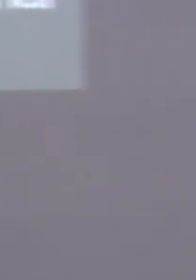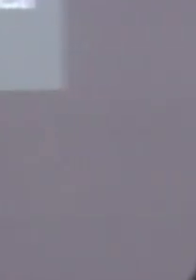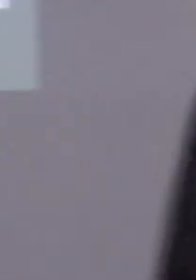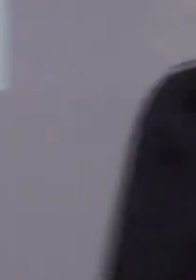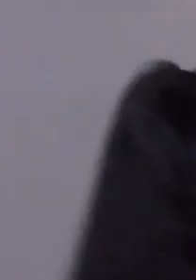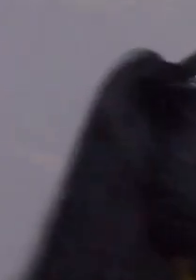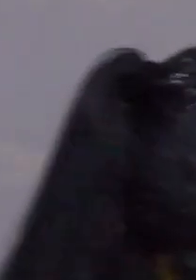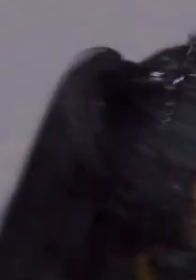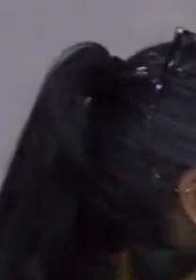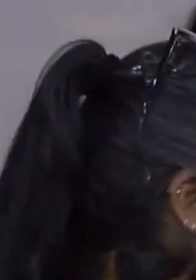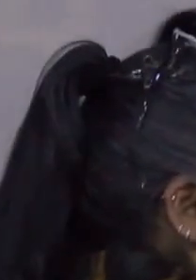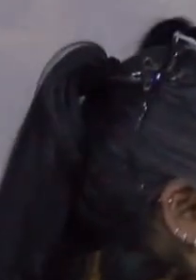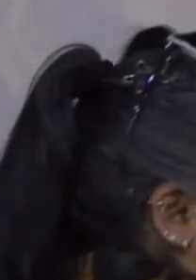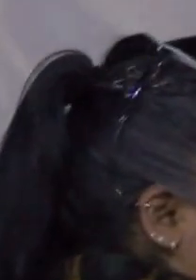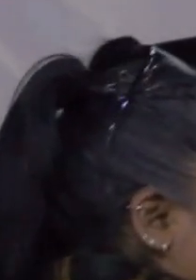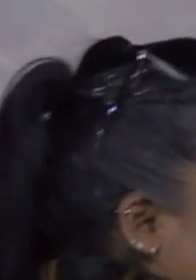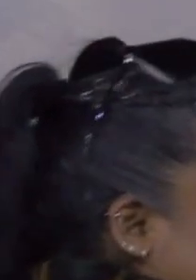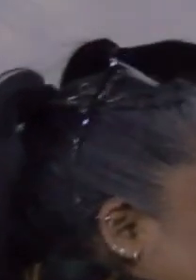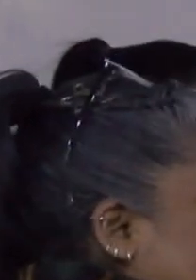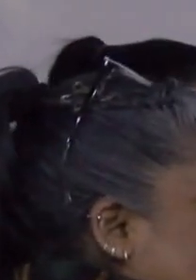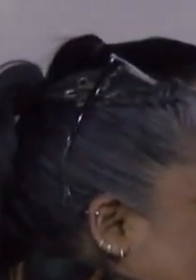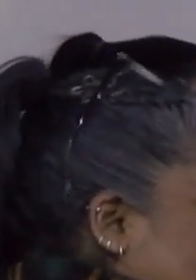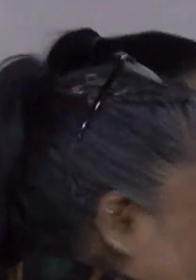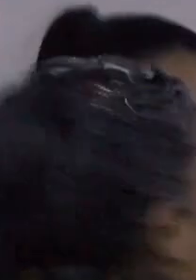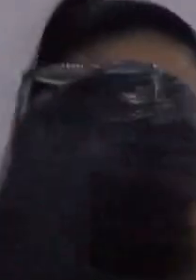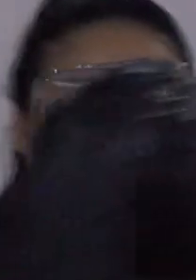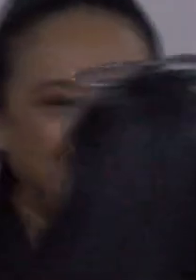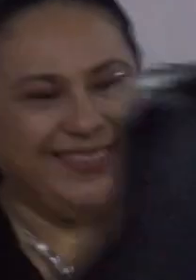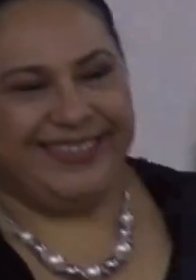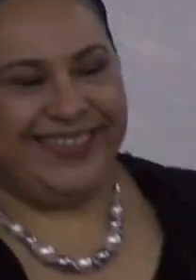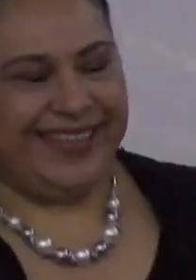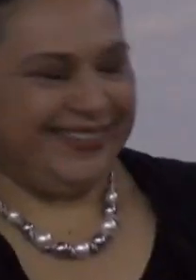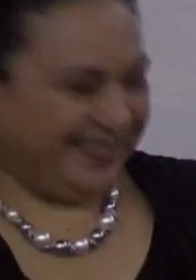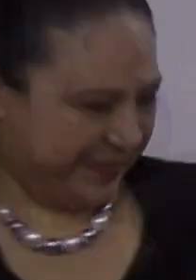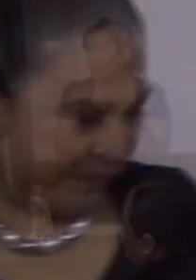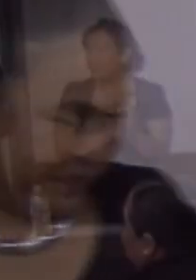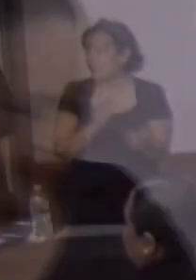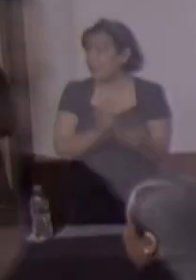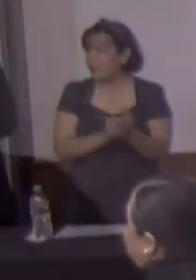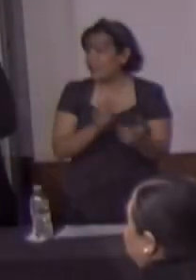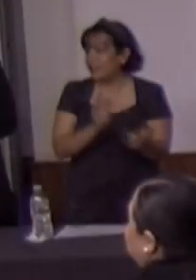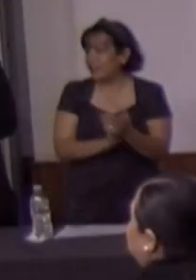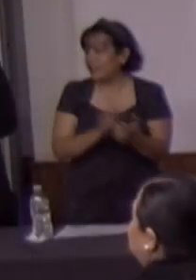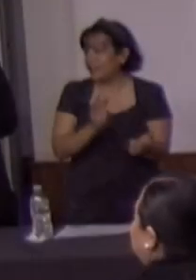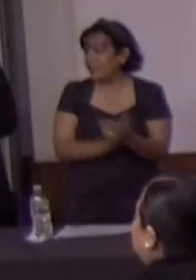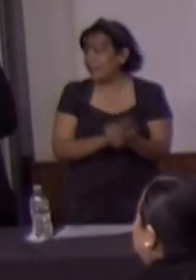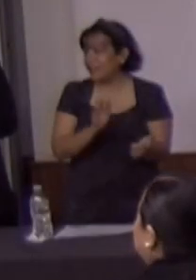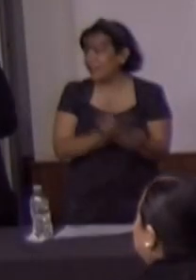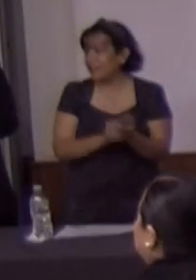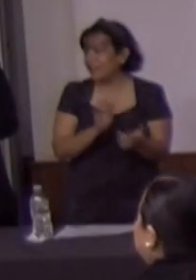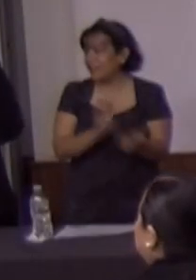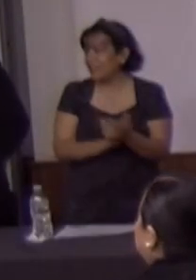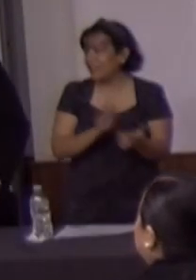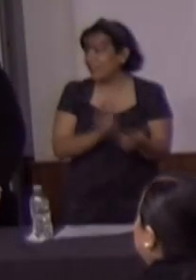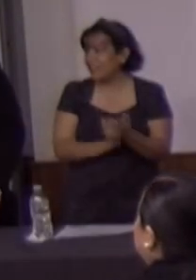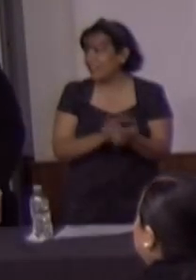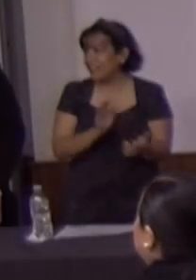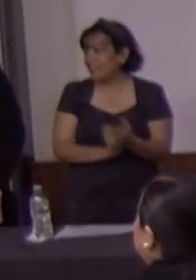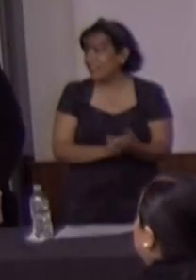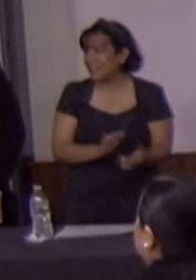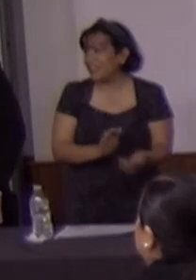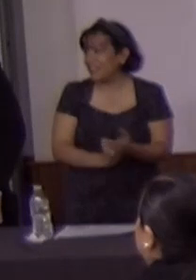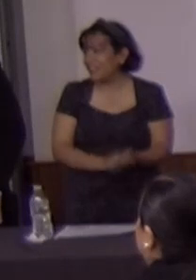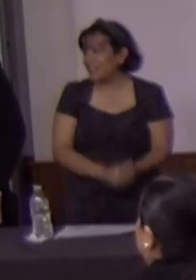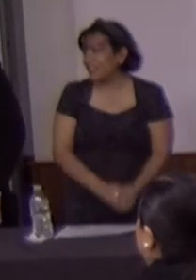trayectoria profesional y aportaciones a la sociedad jalisciense. Finalmente, se contó con la presencia de Guadalupe Conde Regalado